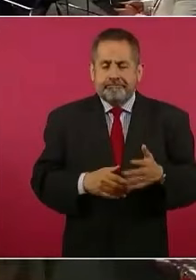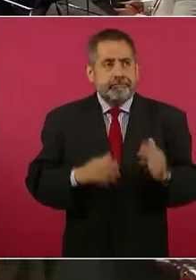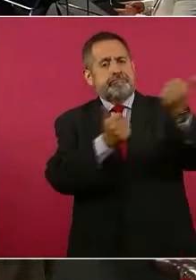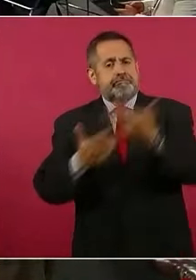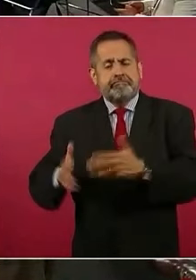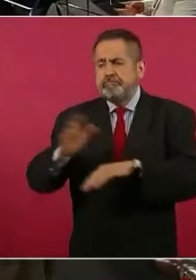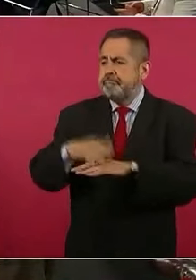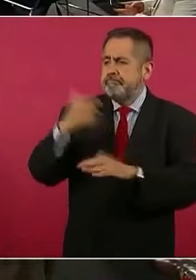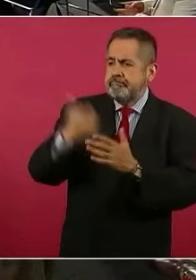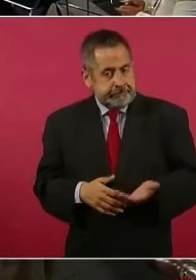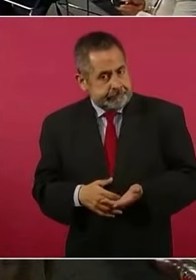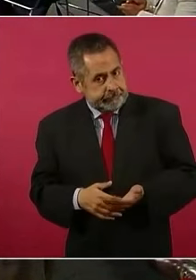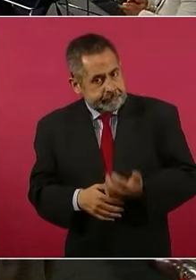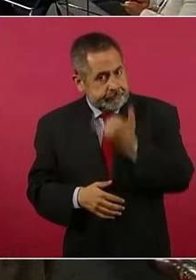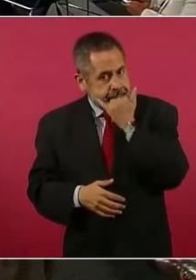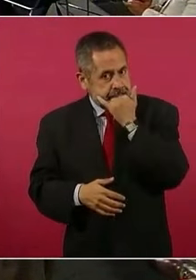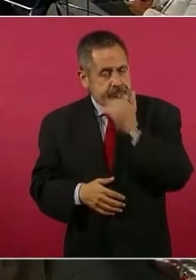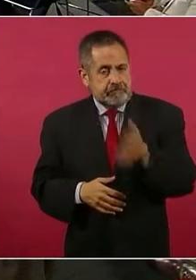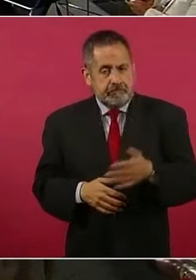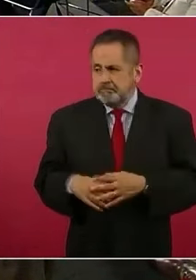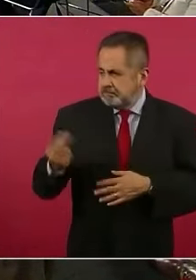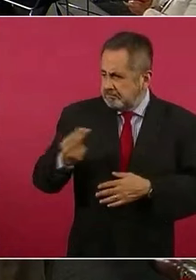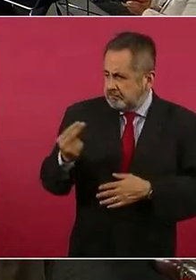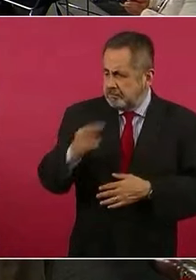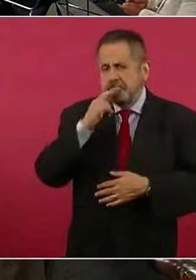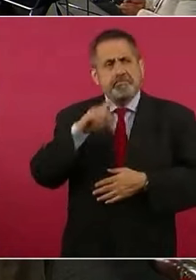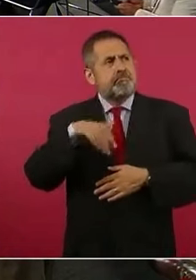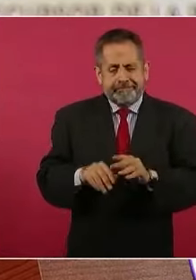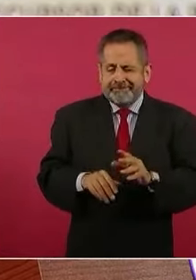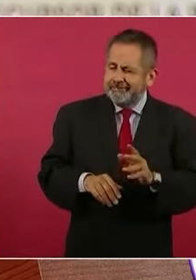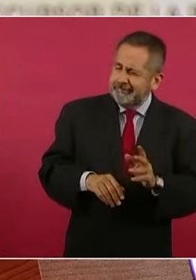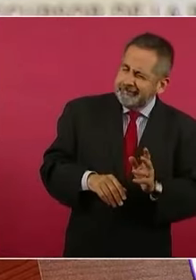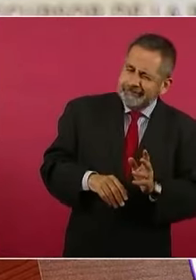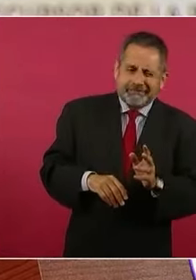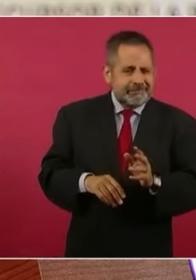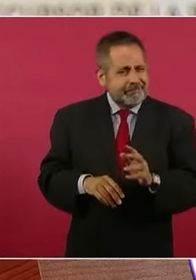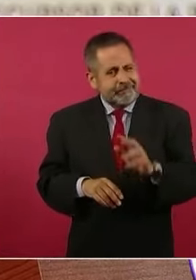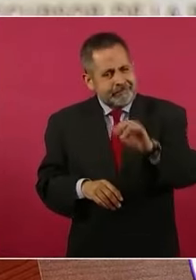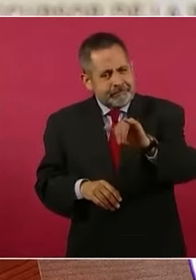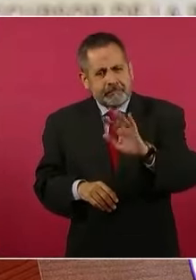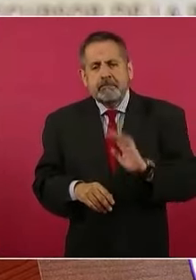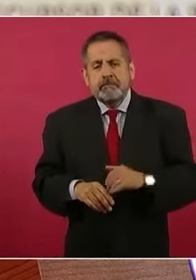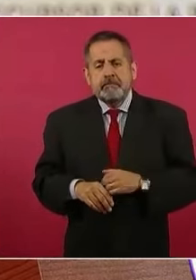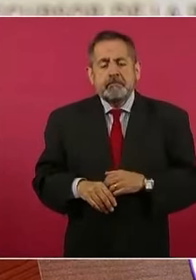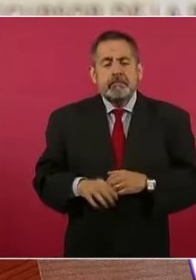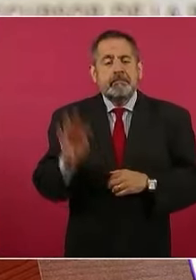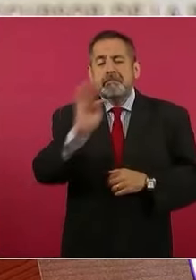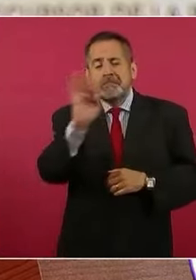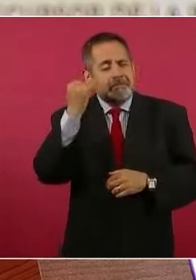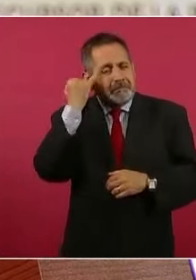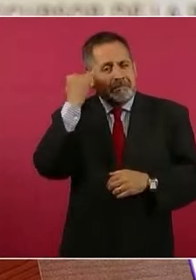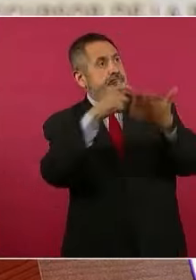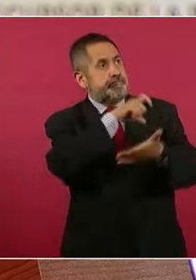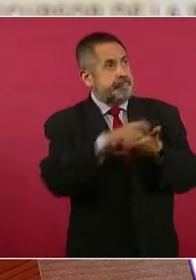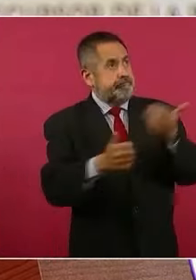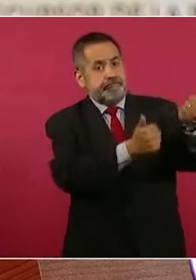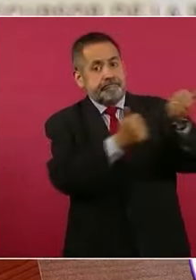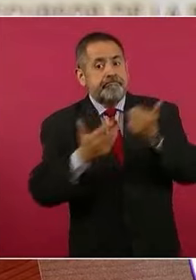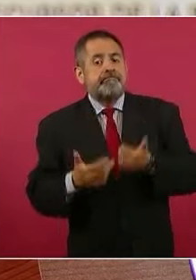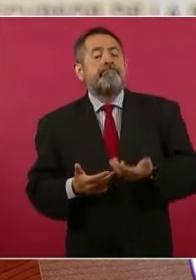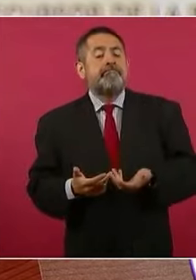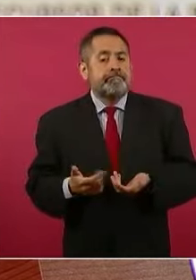así decían, lo que se necesitara. Pues sí, pero imagínense que estuviésemos comprando toda la gasolina afuera,